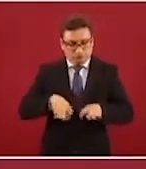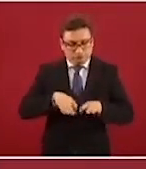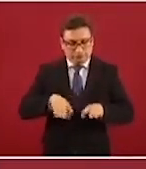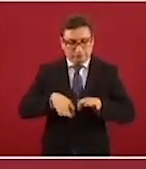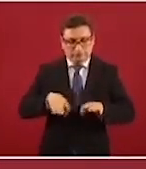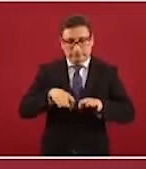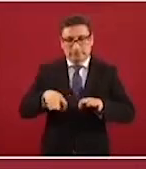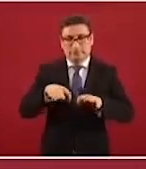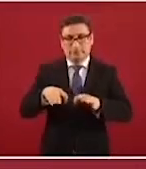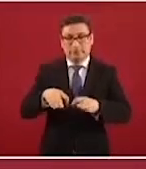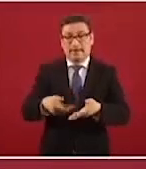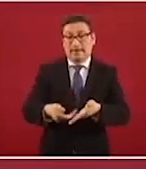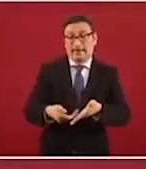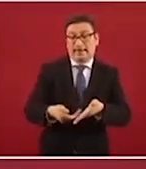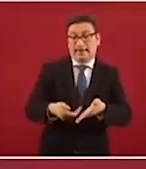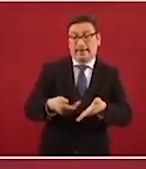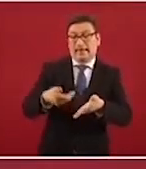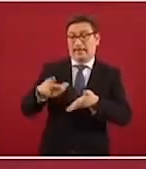con tiempo.